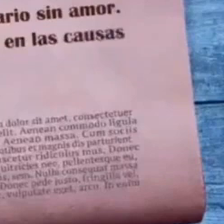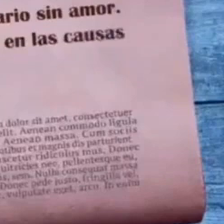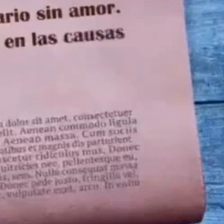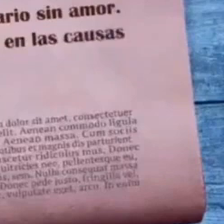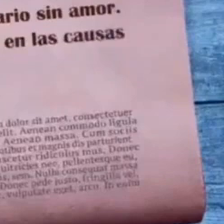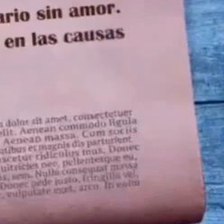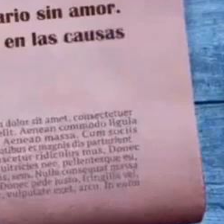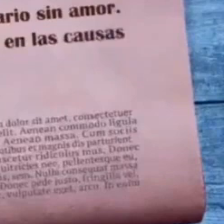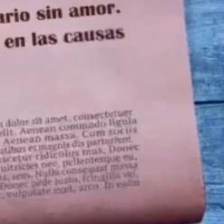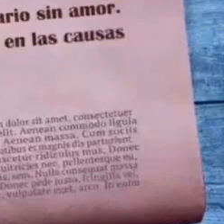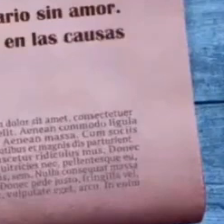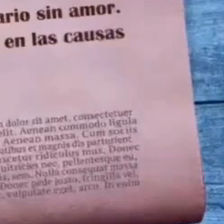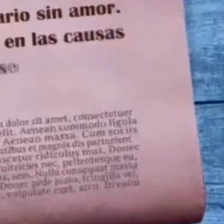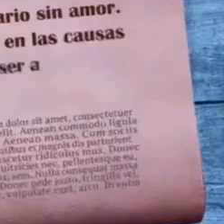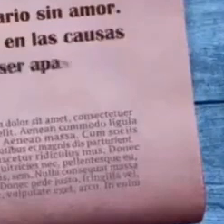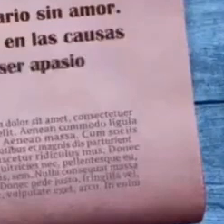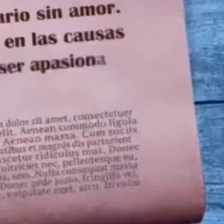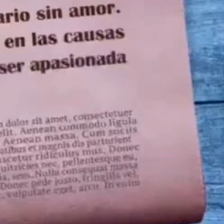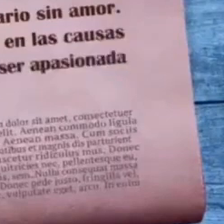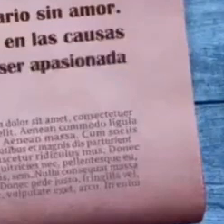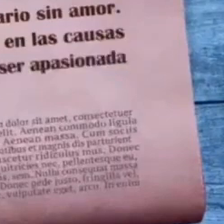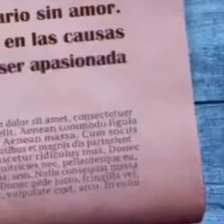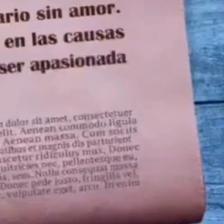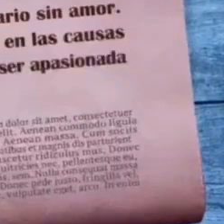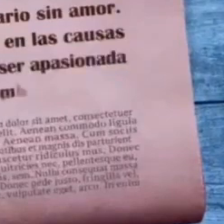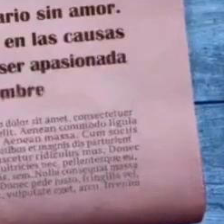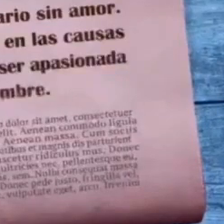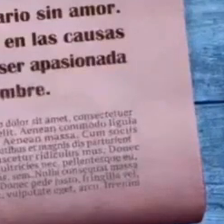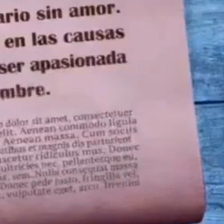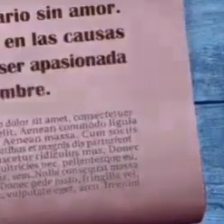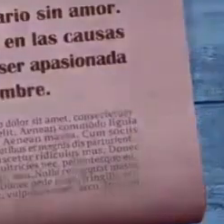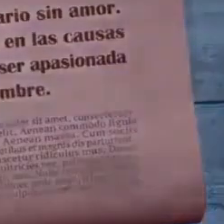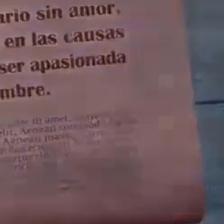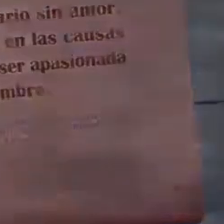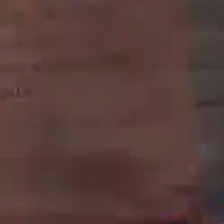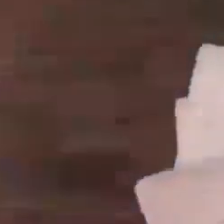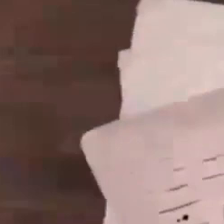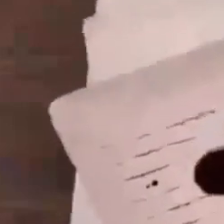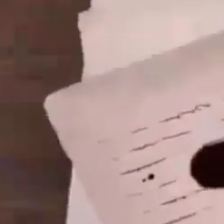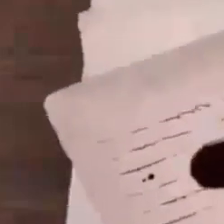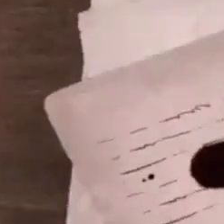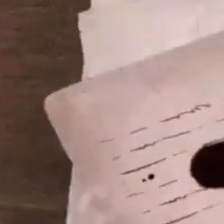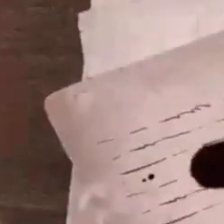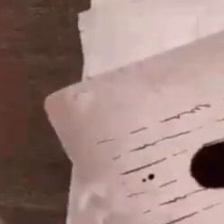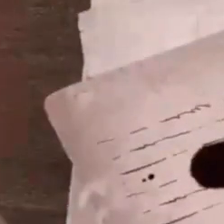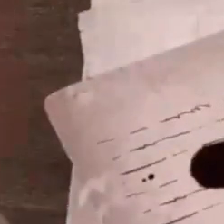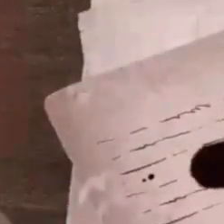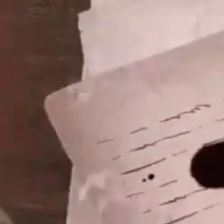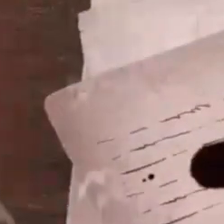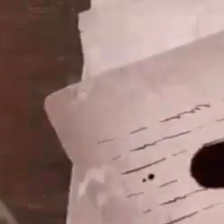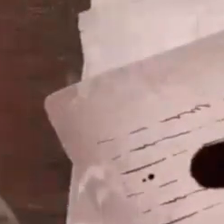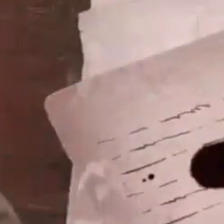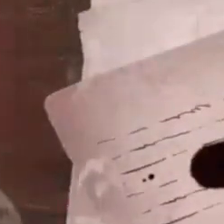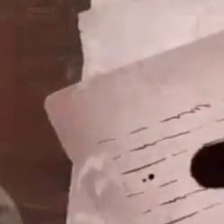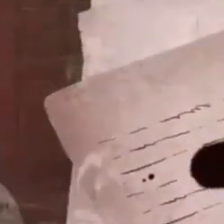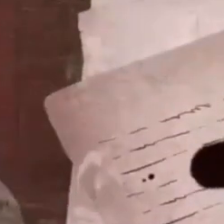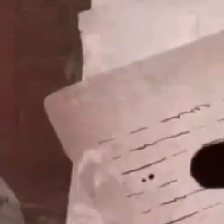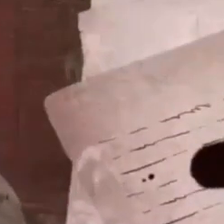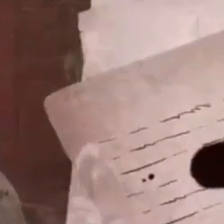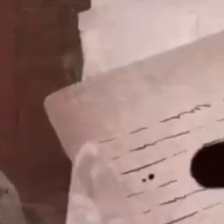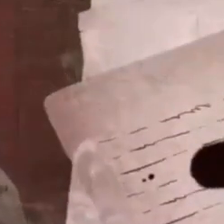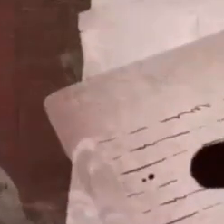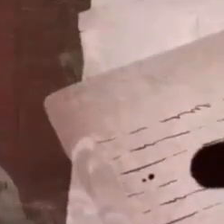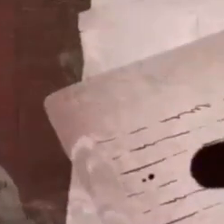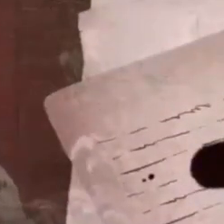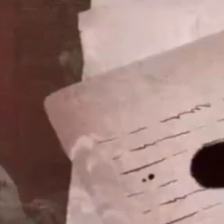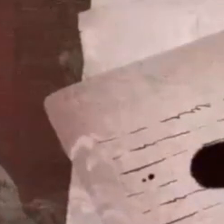que defendemos. Se debe ser apasionada en la defensa del hombre. Ángela Ramos fue una de las primeras reporteras mujeres